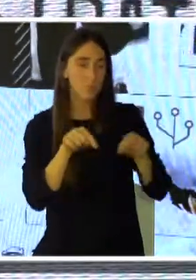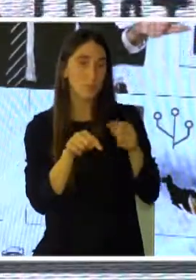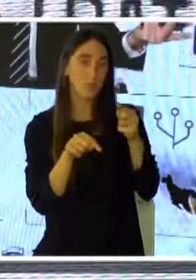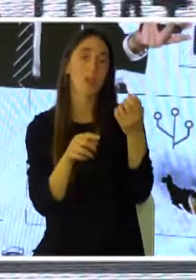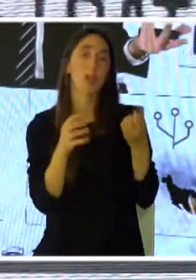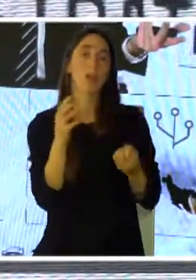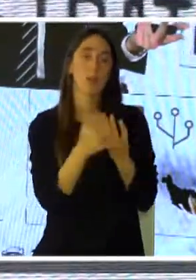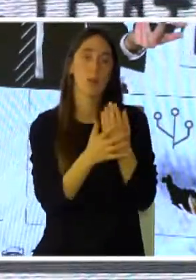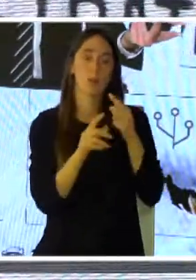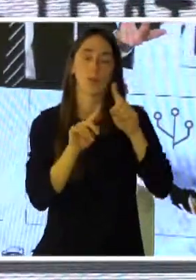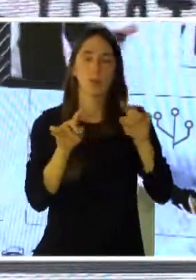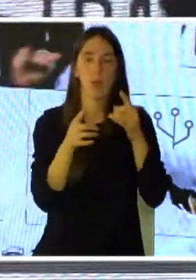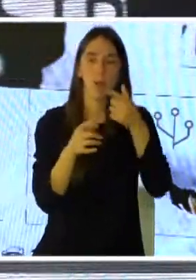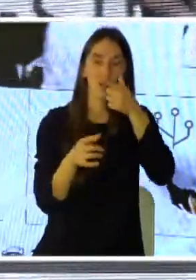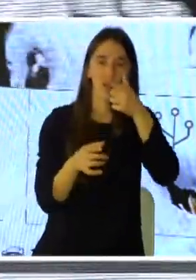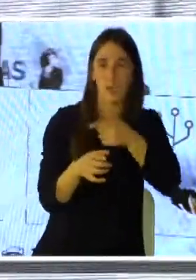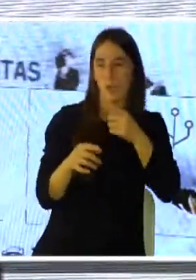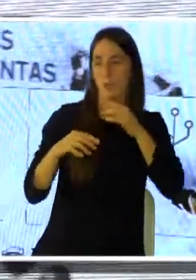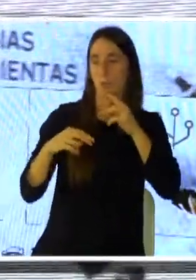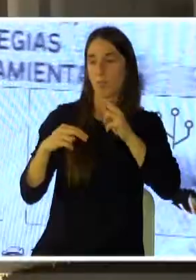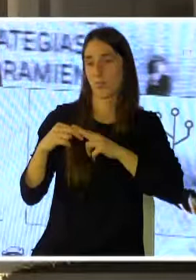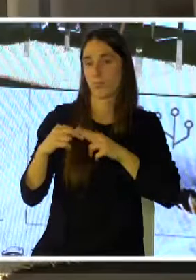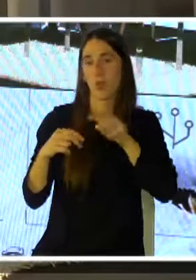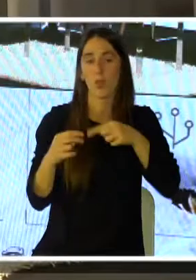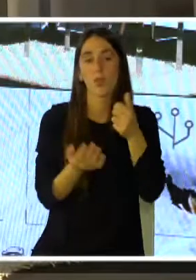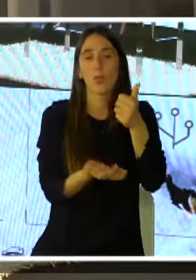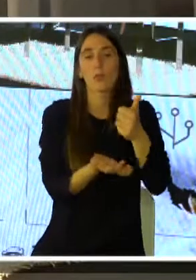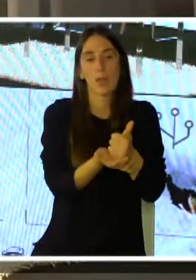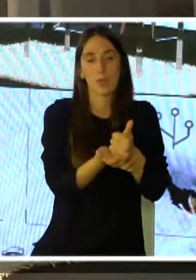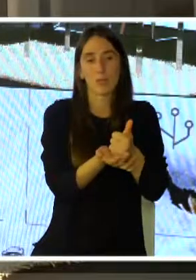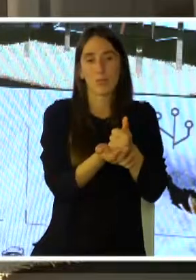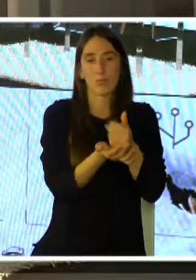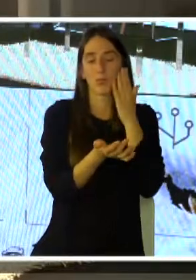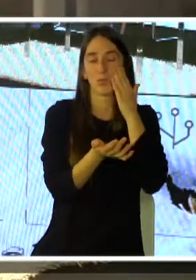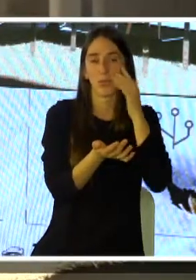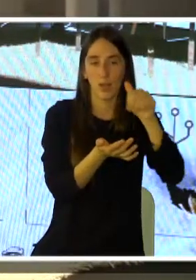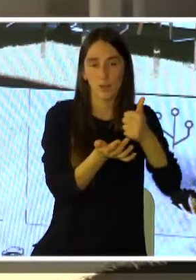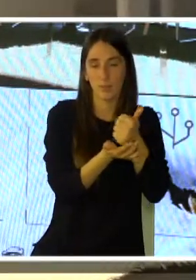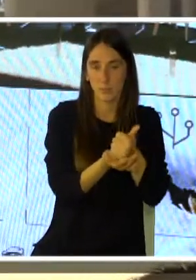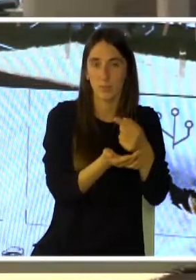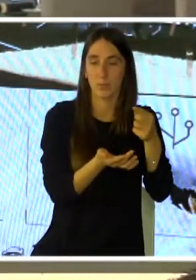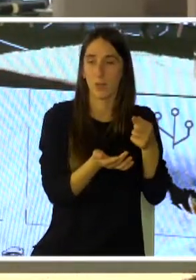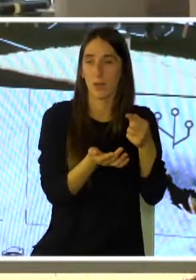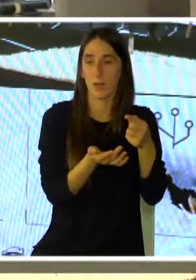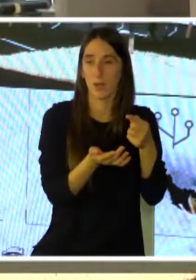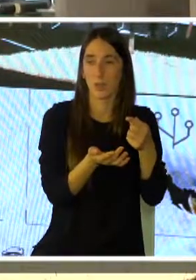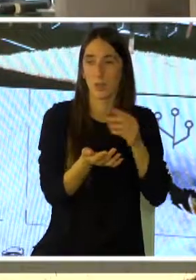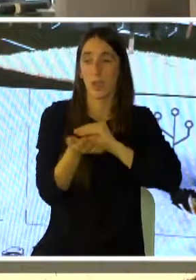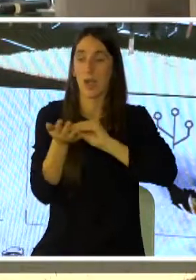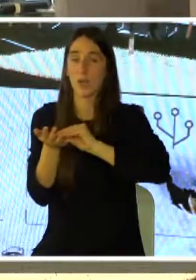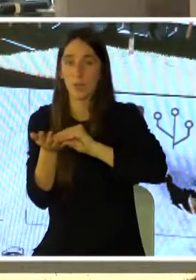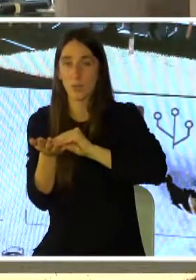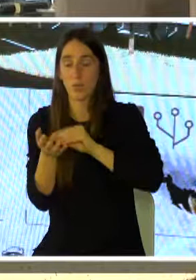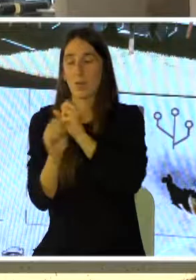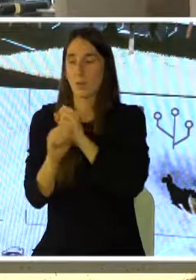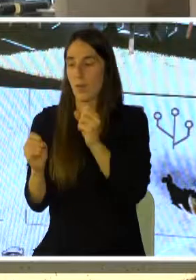queda georreferenciada, es decir, en la posición donde está, y luego desde la comodidad, digamos, ya desde el punto de vista de las oficinas,